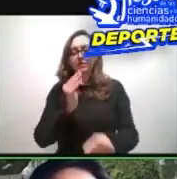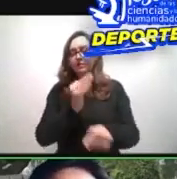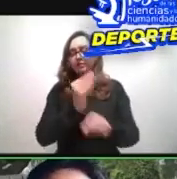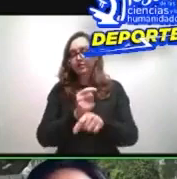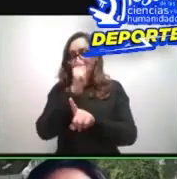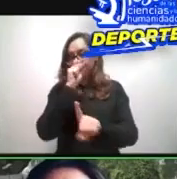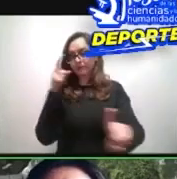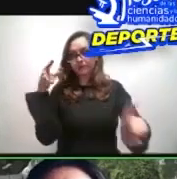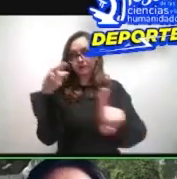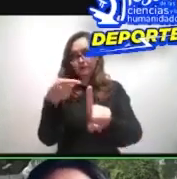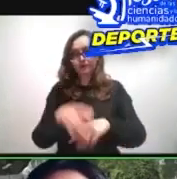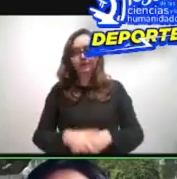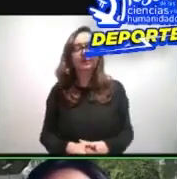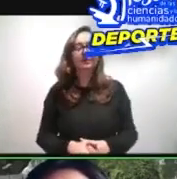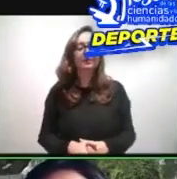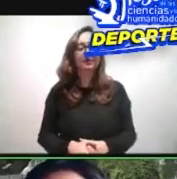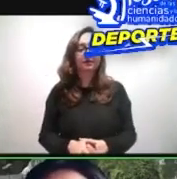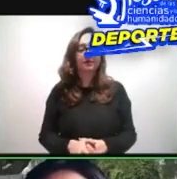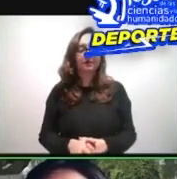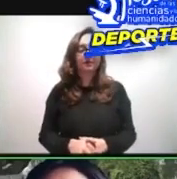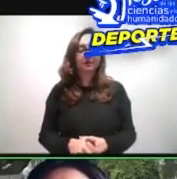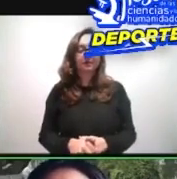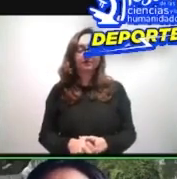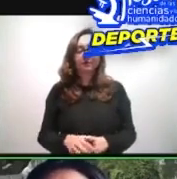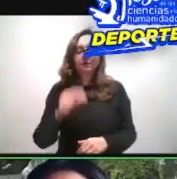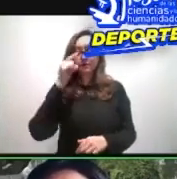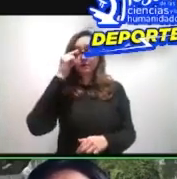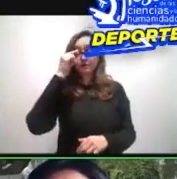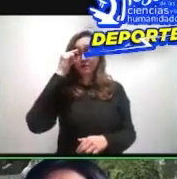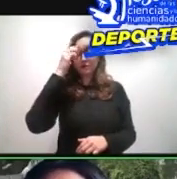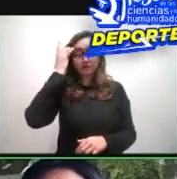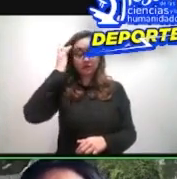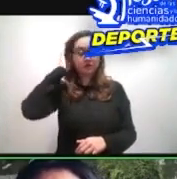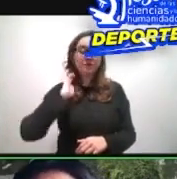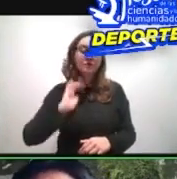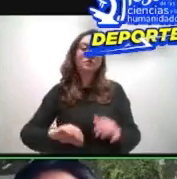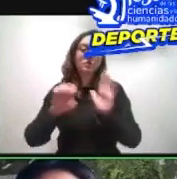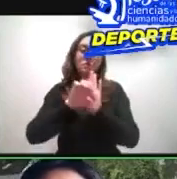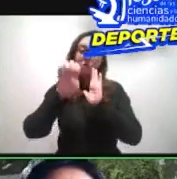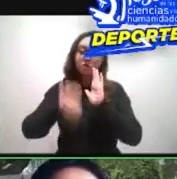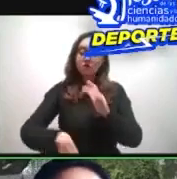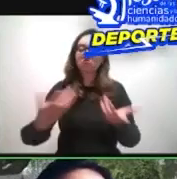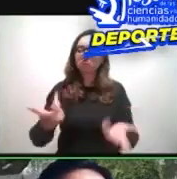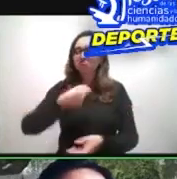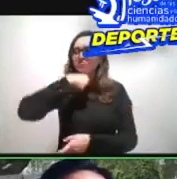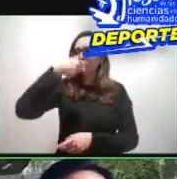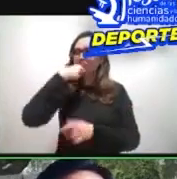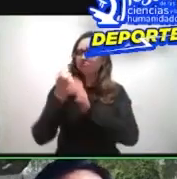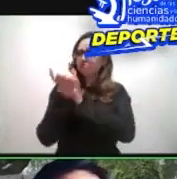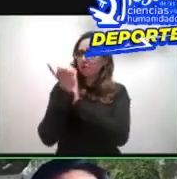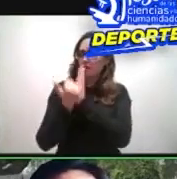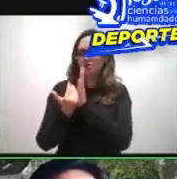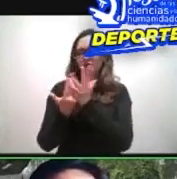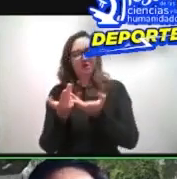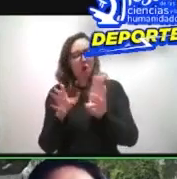ejemplo, ¿cómo es que entonces beneficia a reducir el envejecimiento o por qué benefician los